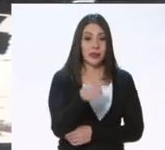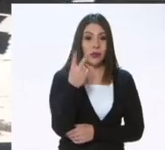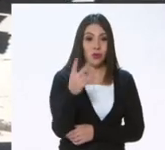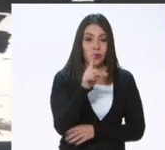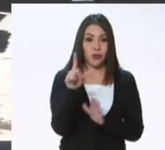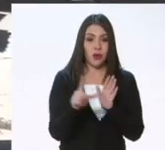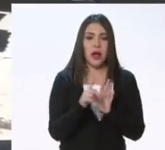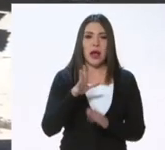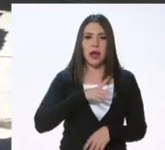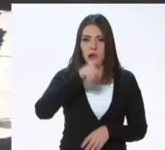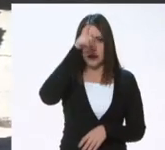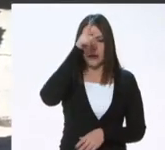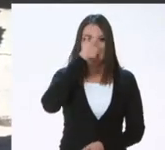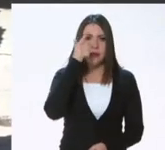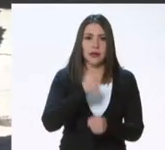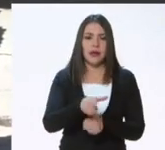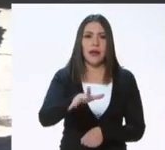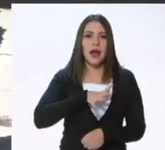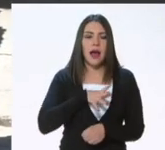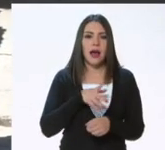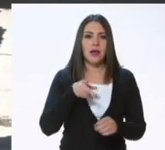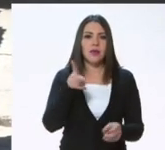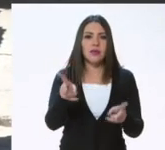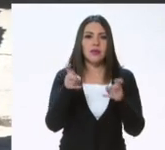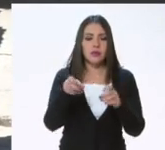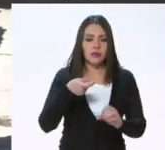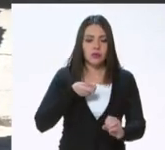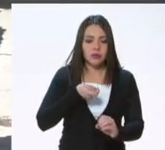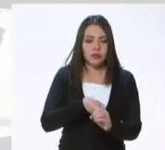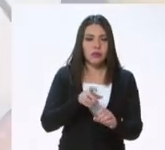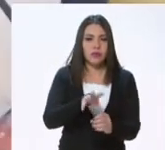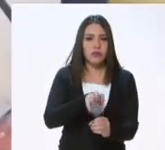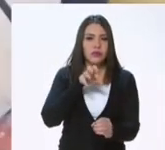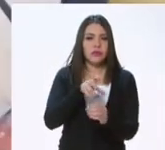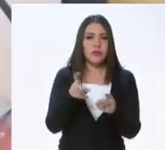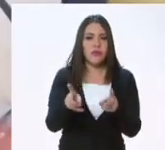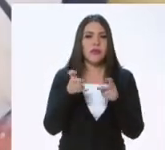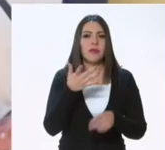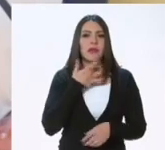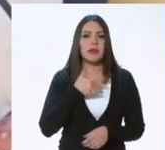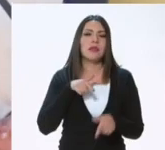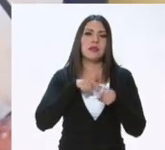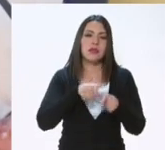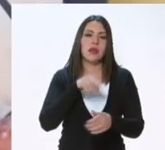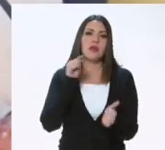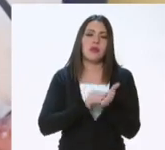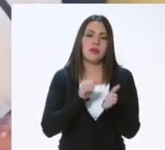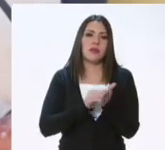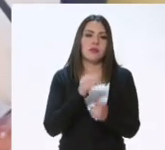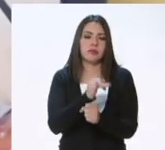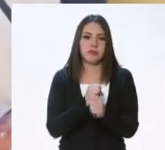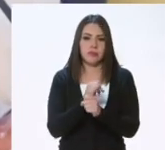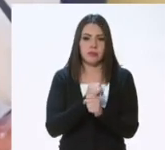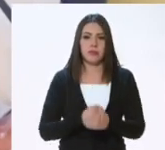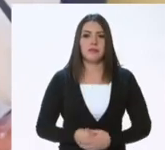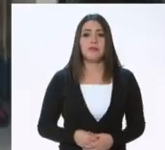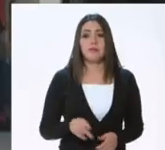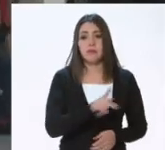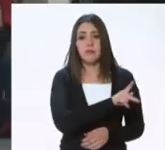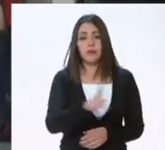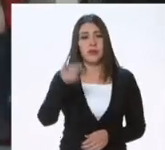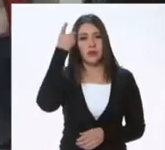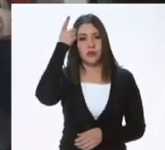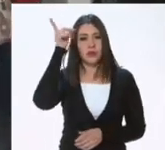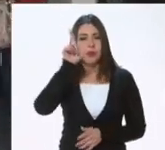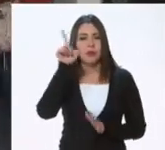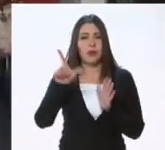de hidrocarburos clandestina que todavía continúa en investigación. Los locatarios piden al alcalde de Gustavo Amadero,